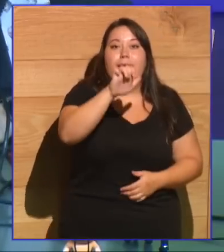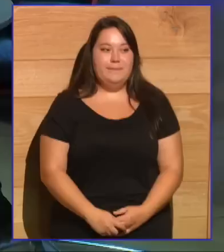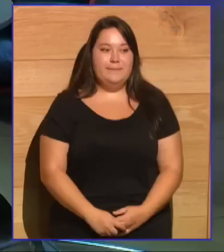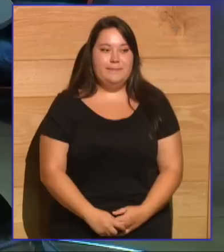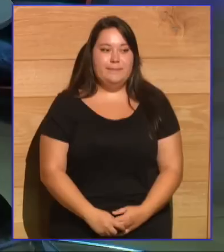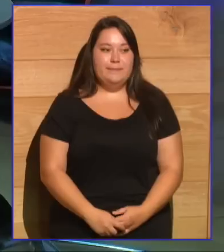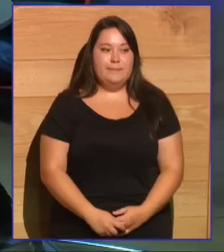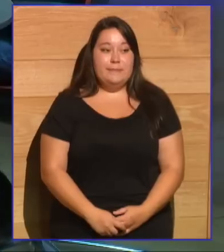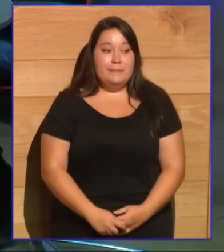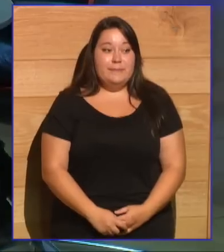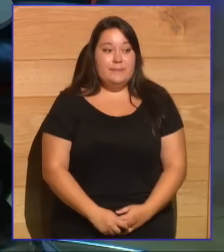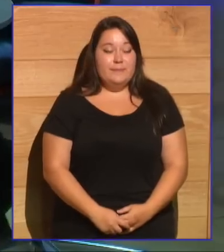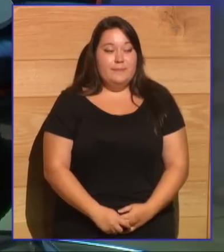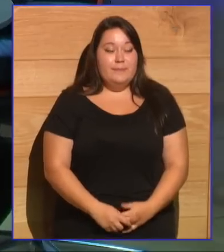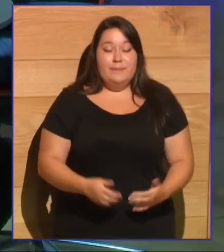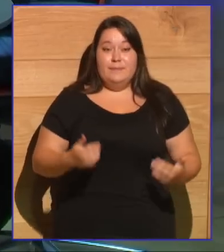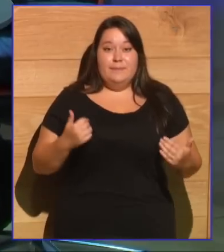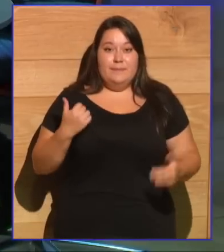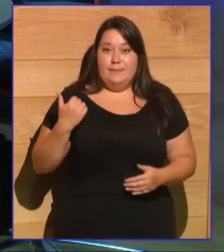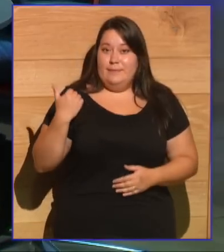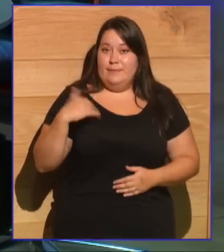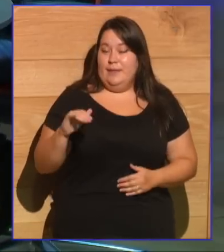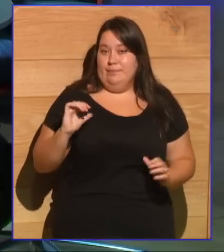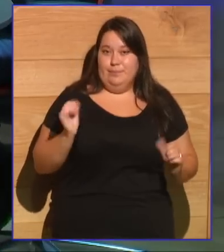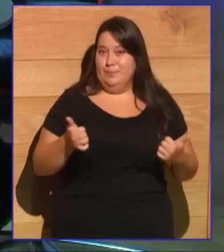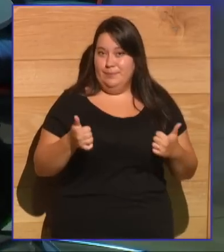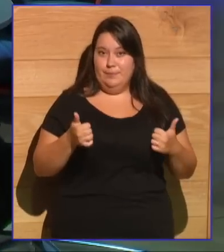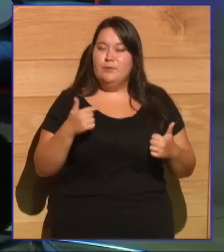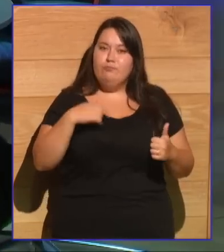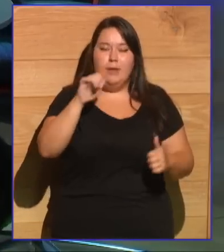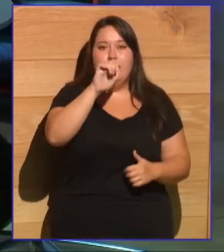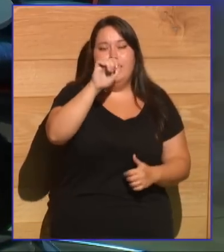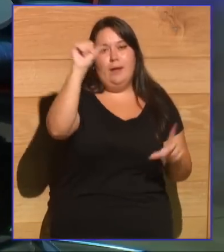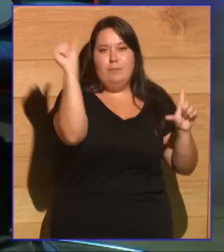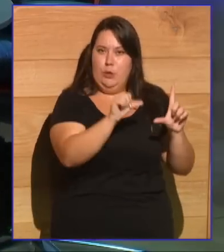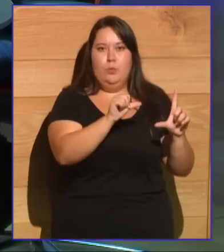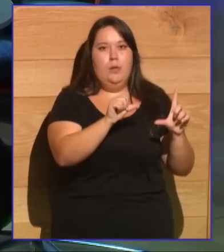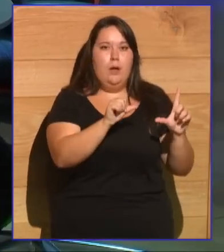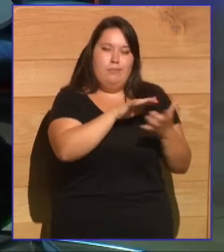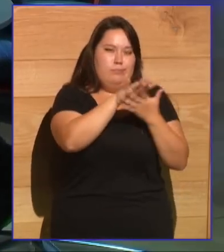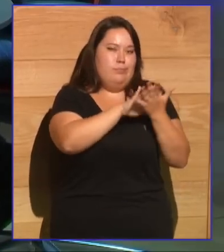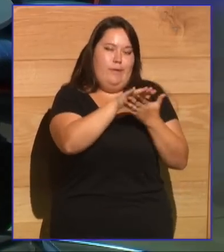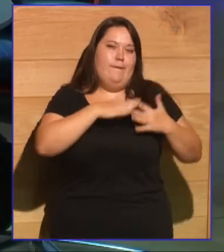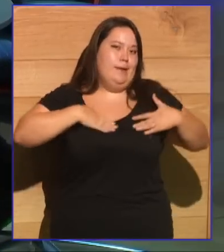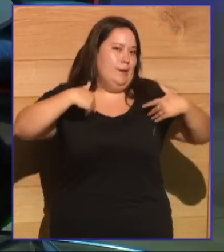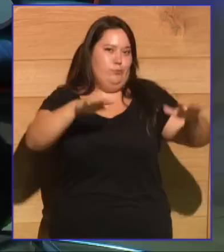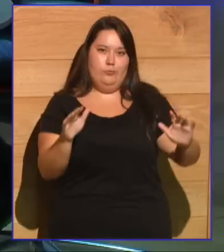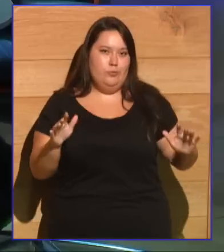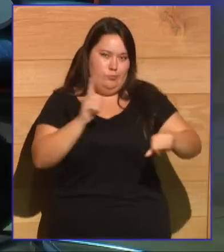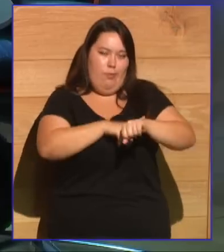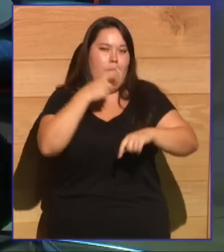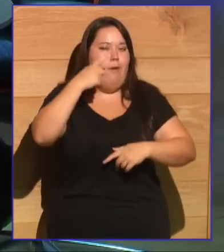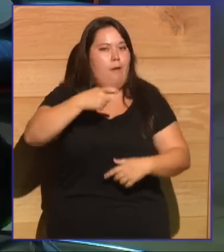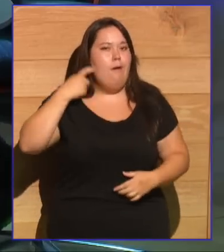aquí ya pues venga porque está en esa peli que queda para hablar lo que nos dé la gana o para